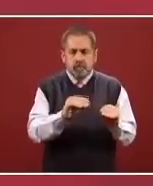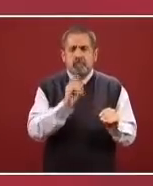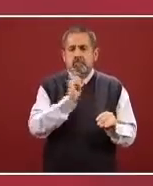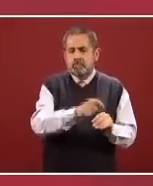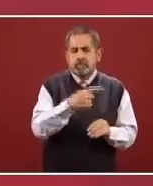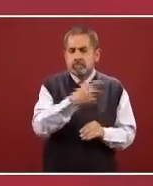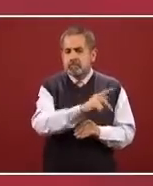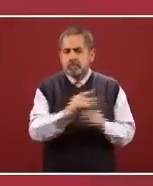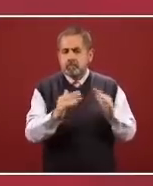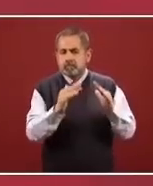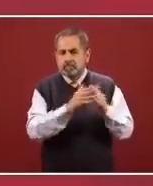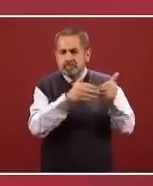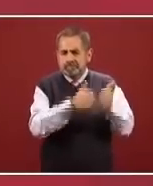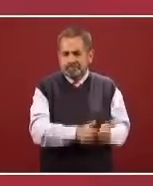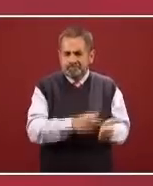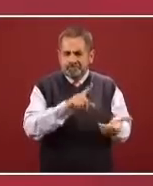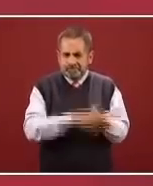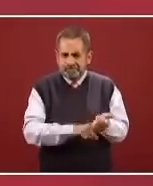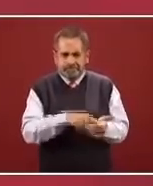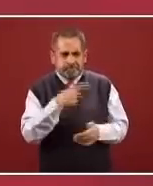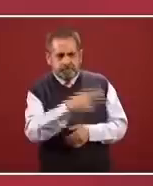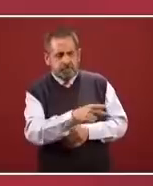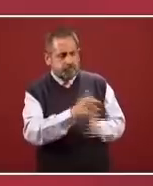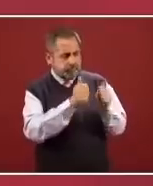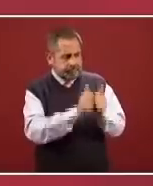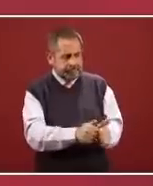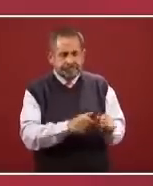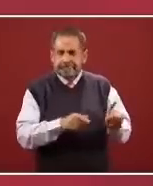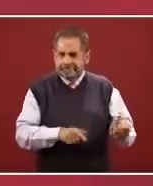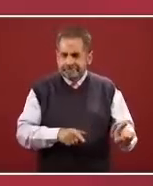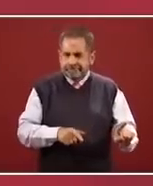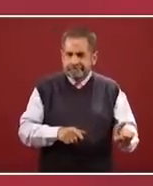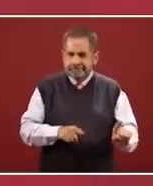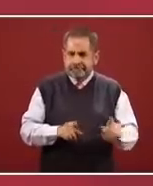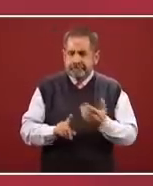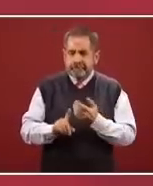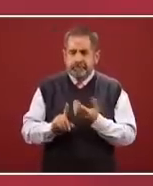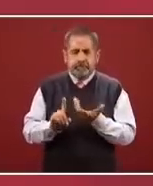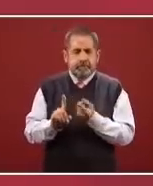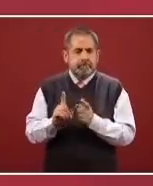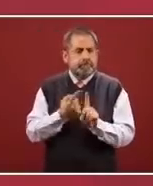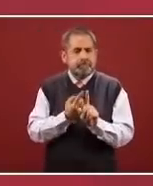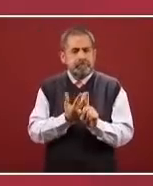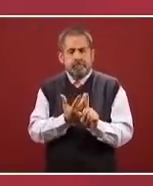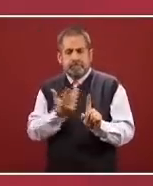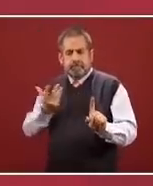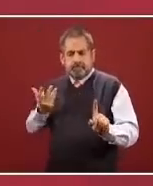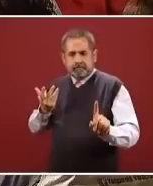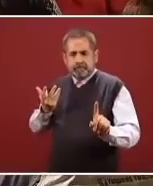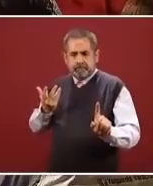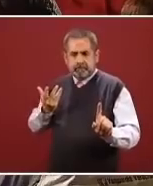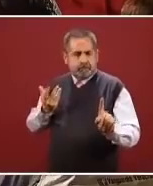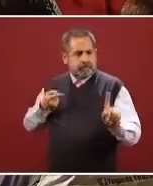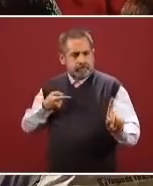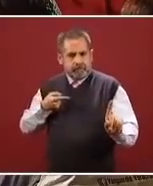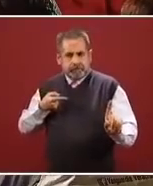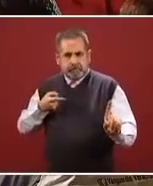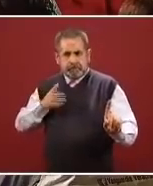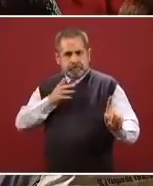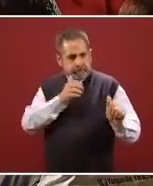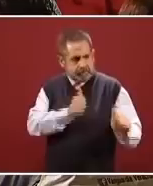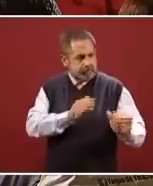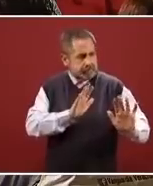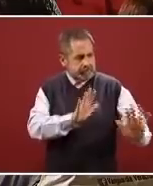simplemente en una atención en su domicilio, donde el aislamiento o el resguardo domiciliario es